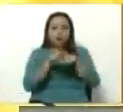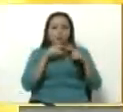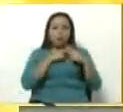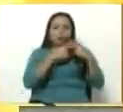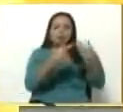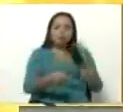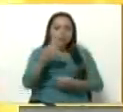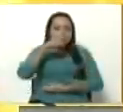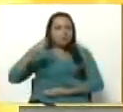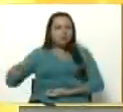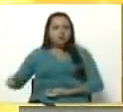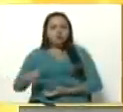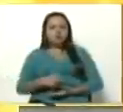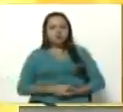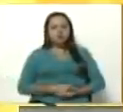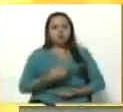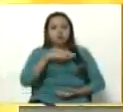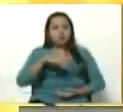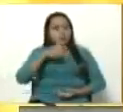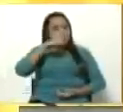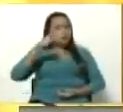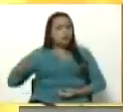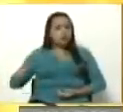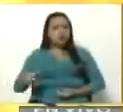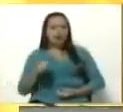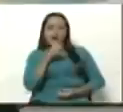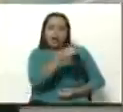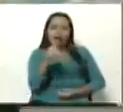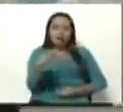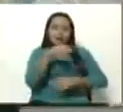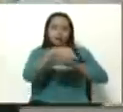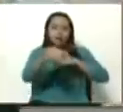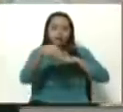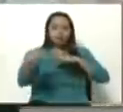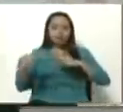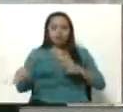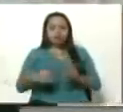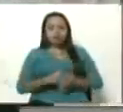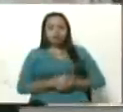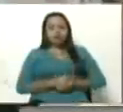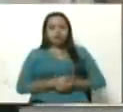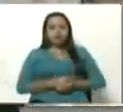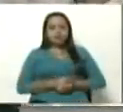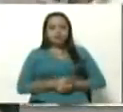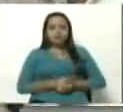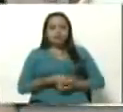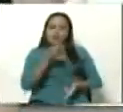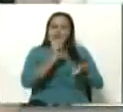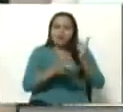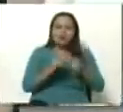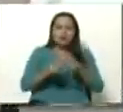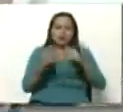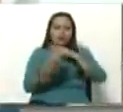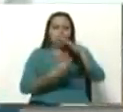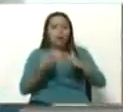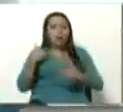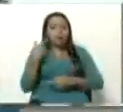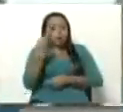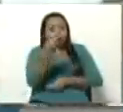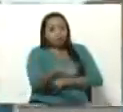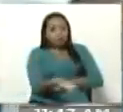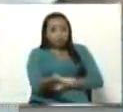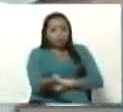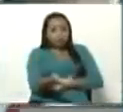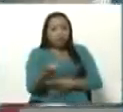voluntad de pueblo, de nuestro pueblo, en cada municipio. De acuerdo a los resultados, hoy extiendo la mano a